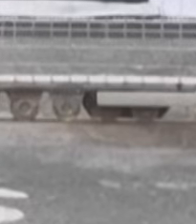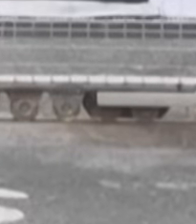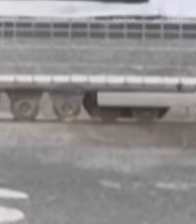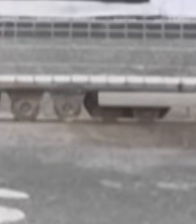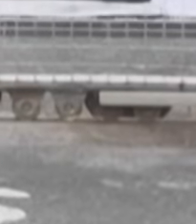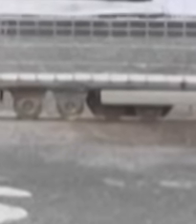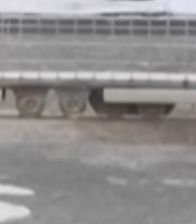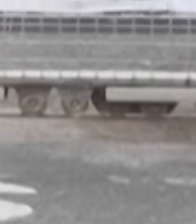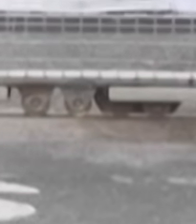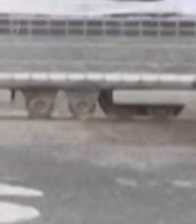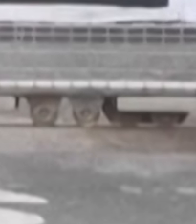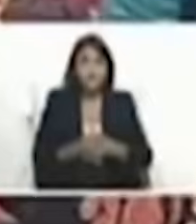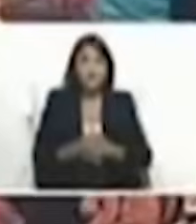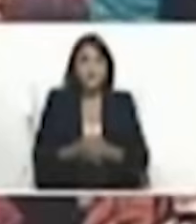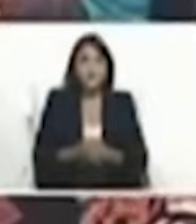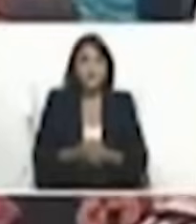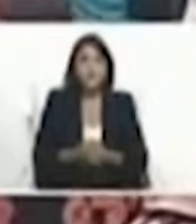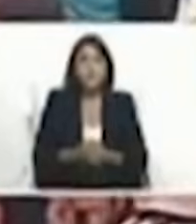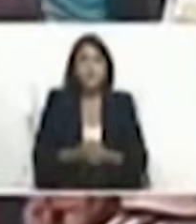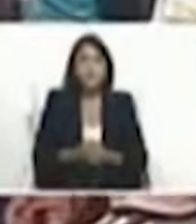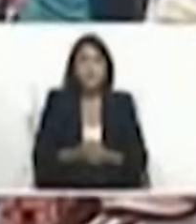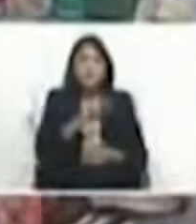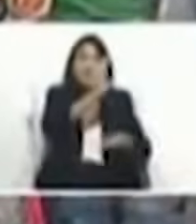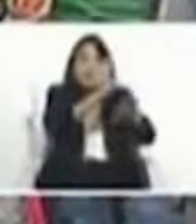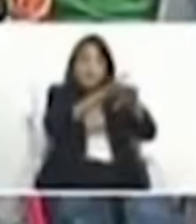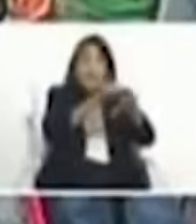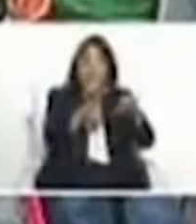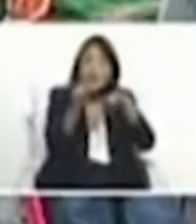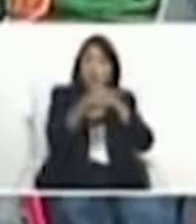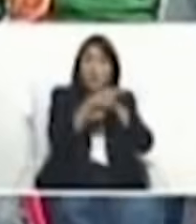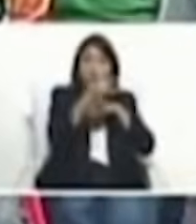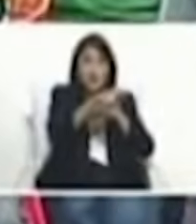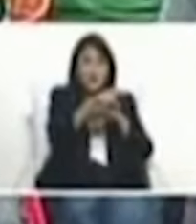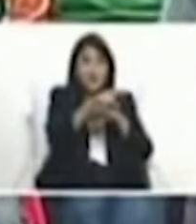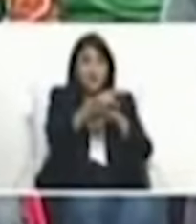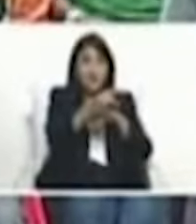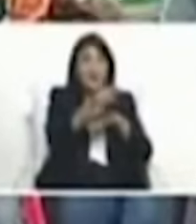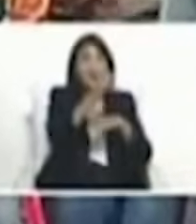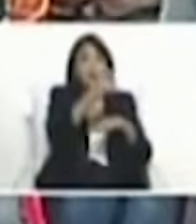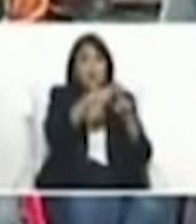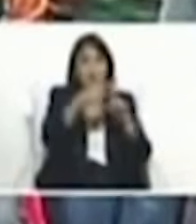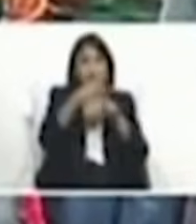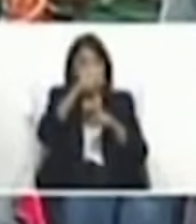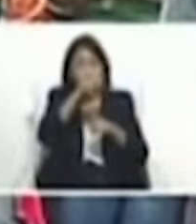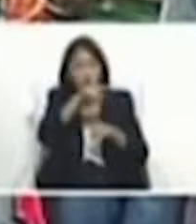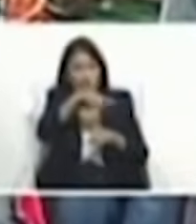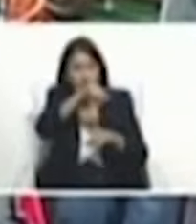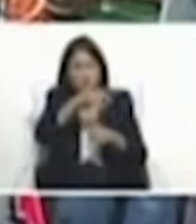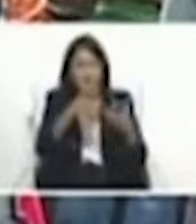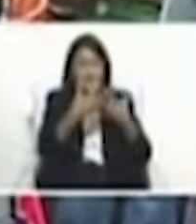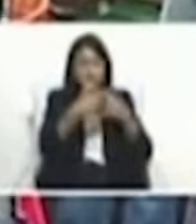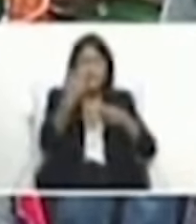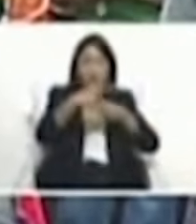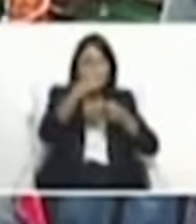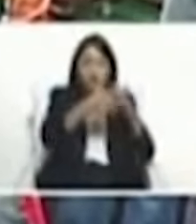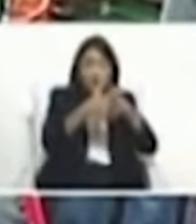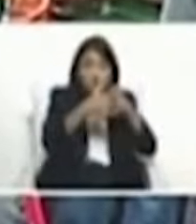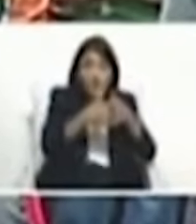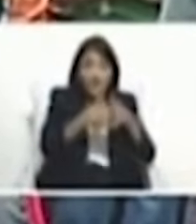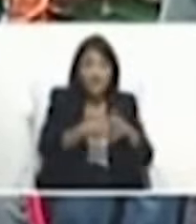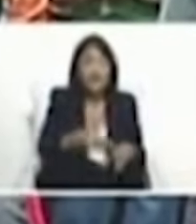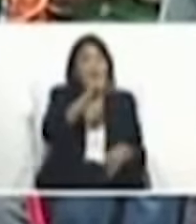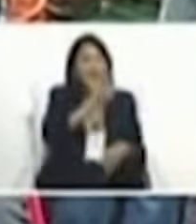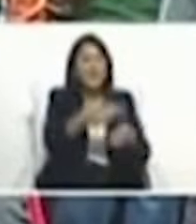ExxonMobil. Y Guyana y la ExxonMobil se tendrán